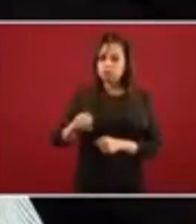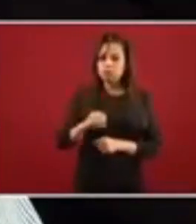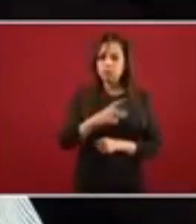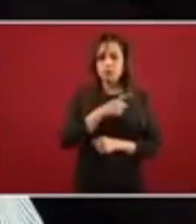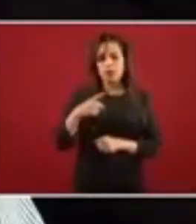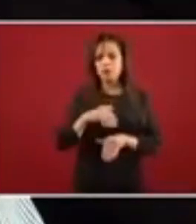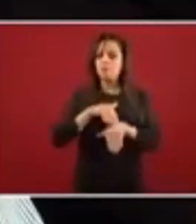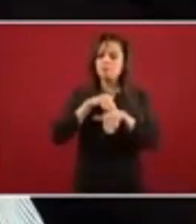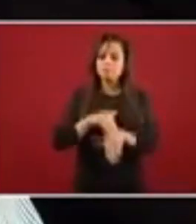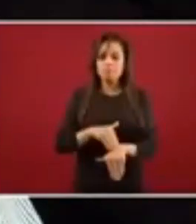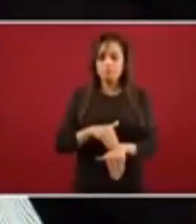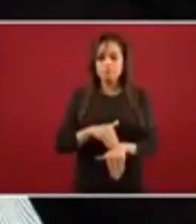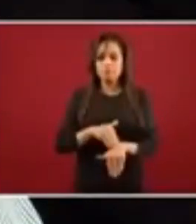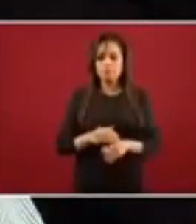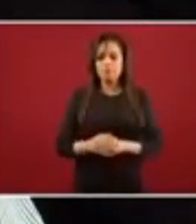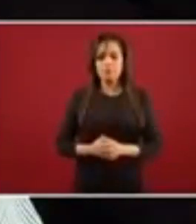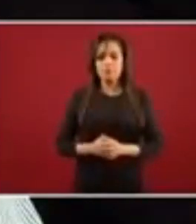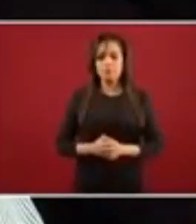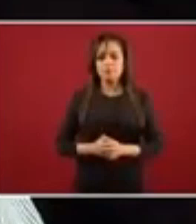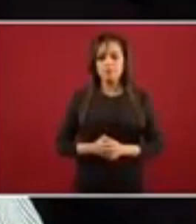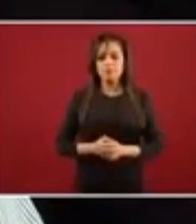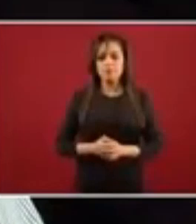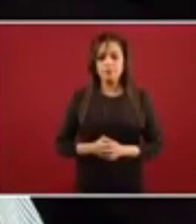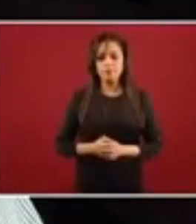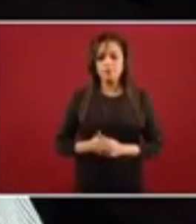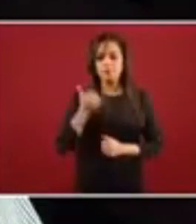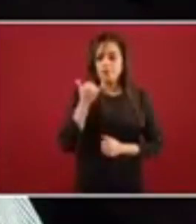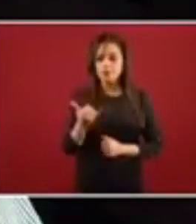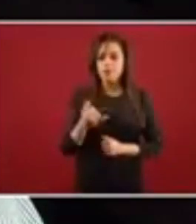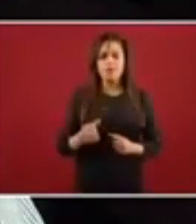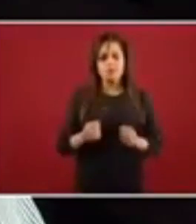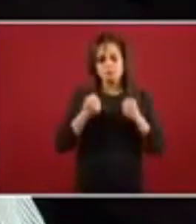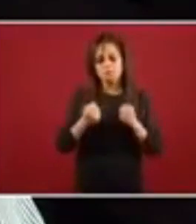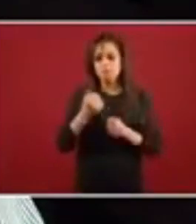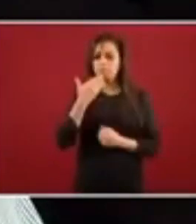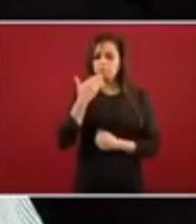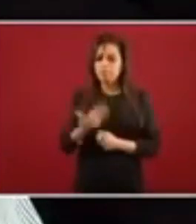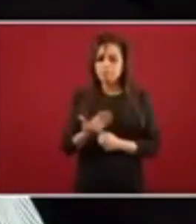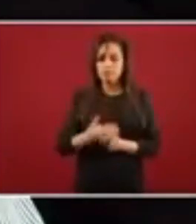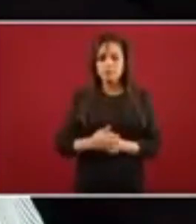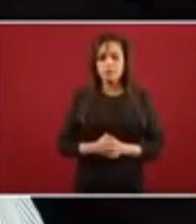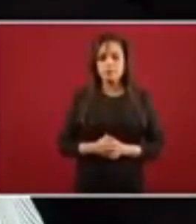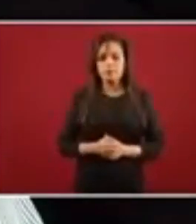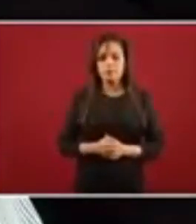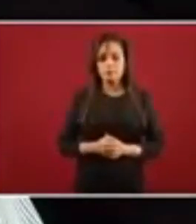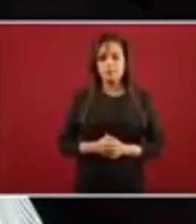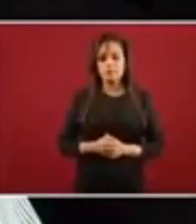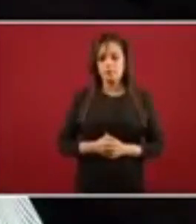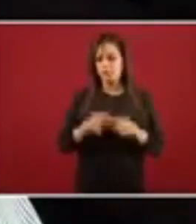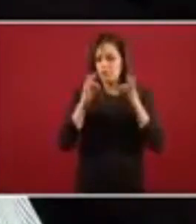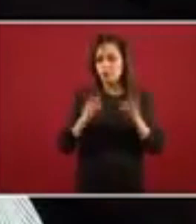cumplirlas cabalmente y en forma enérgica, sincrónica y consistente.